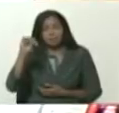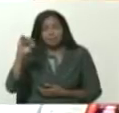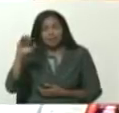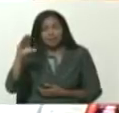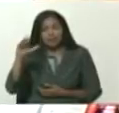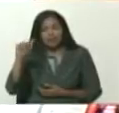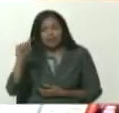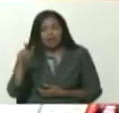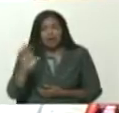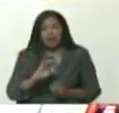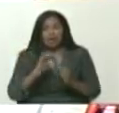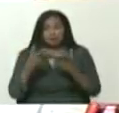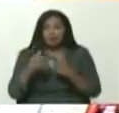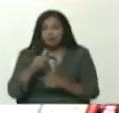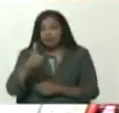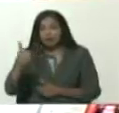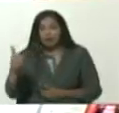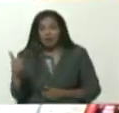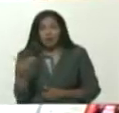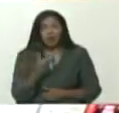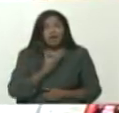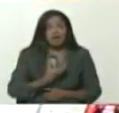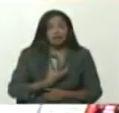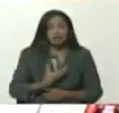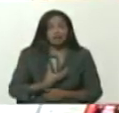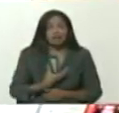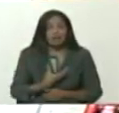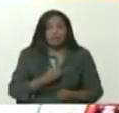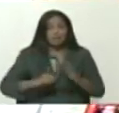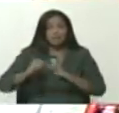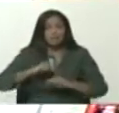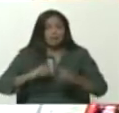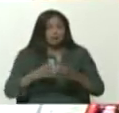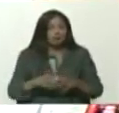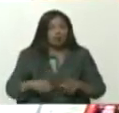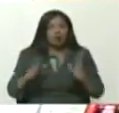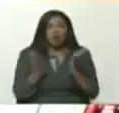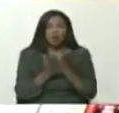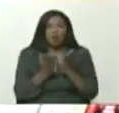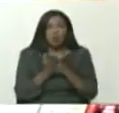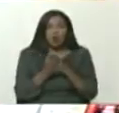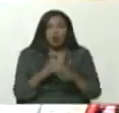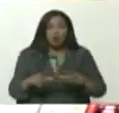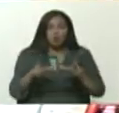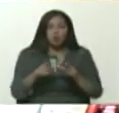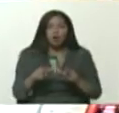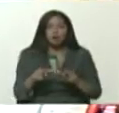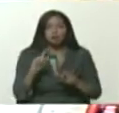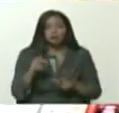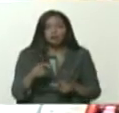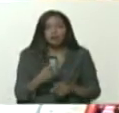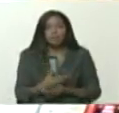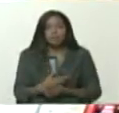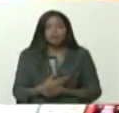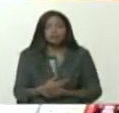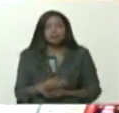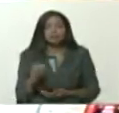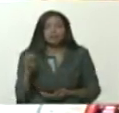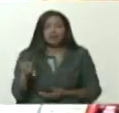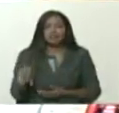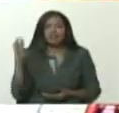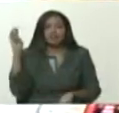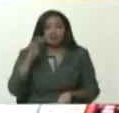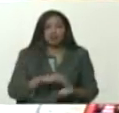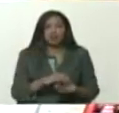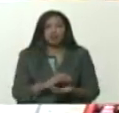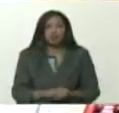mismas alcaldías, haciendo un despliegue por todas las escuelas nacionales y regionales del estado de Aragua. Nosotros tenemos un compromiso